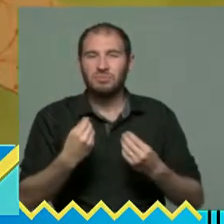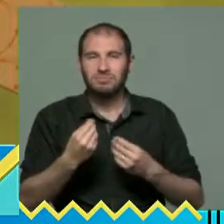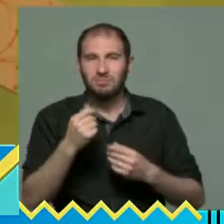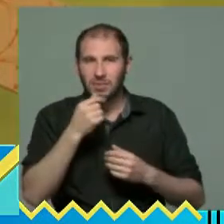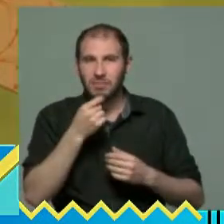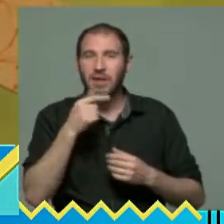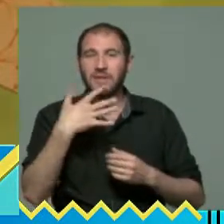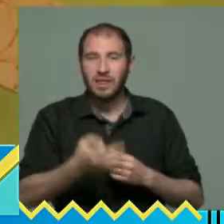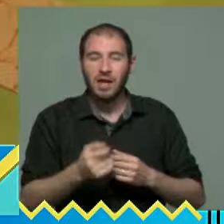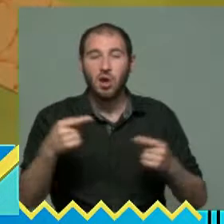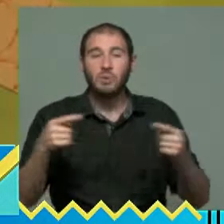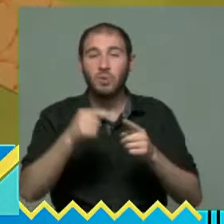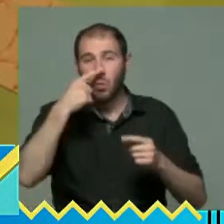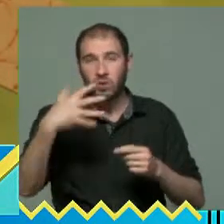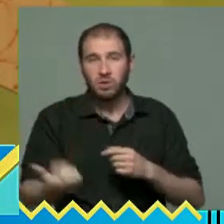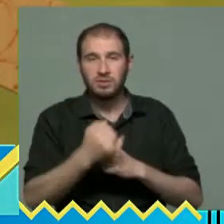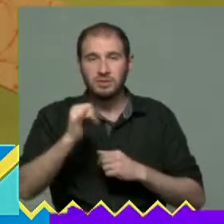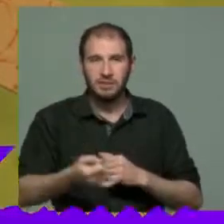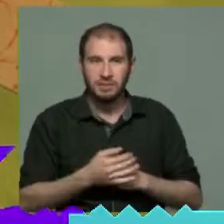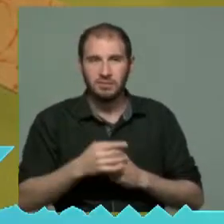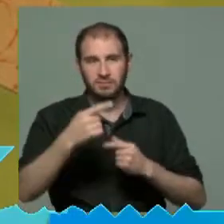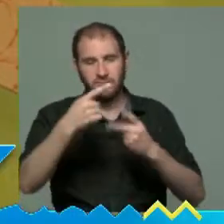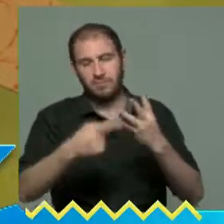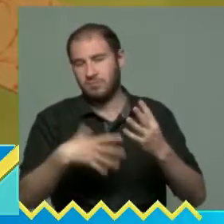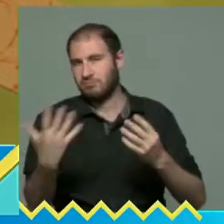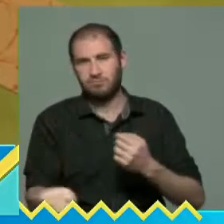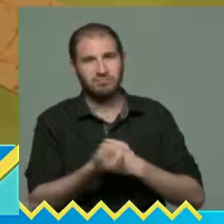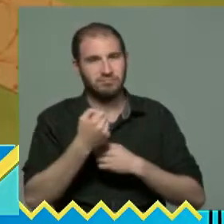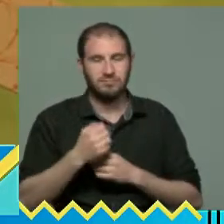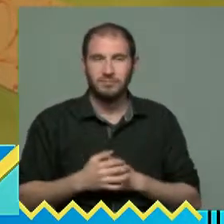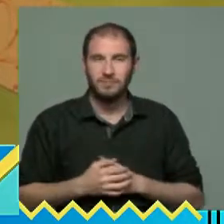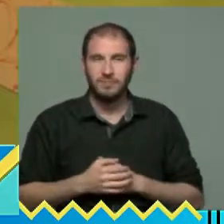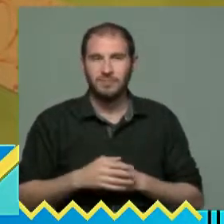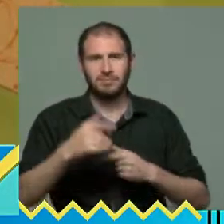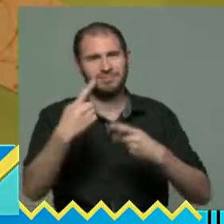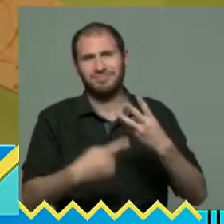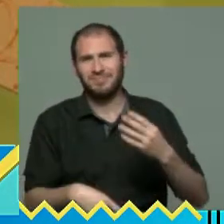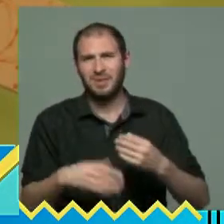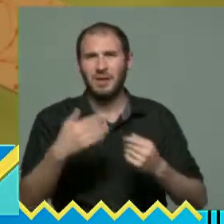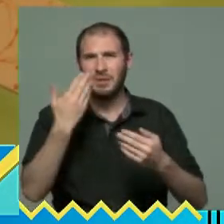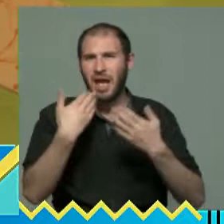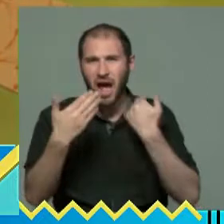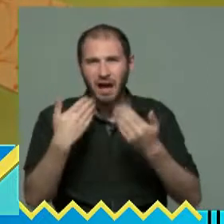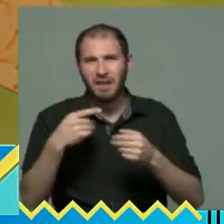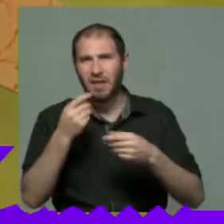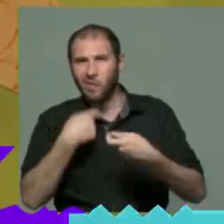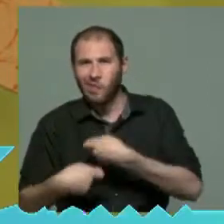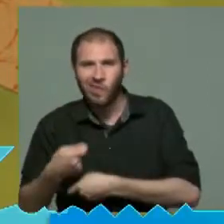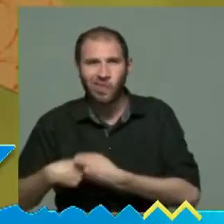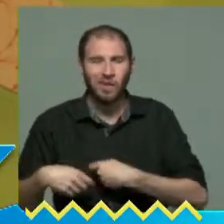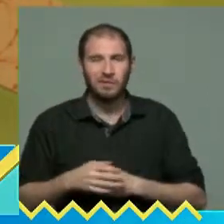es cierto que su meta única es lograrla. Ha hecho de todo para lograrla. De todo, se habló con todo el mundo por debajo, conversó